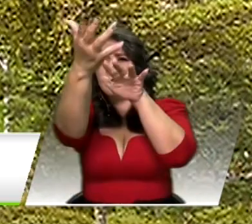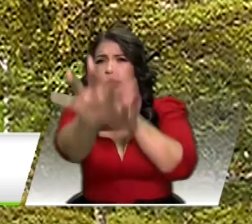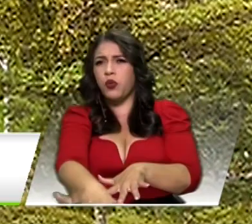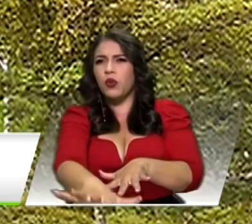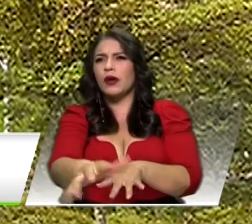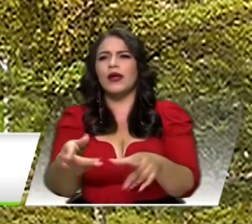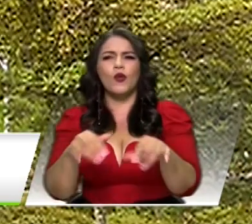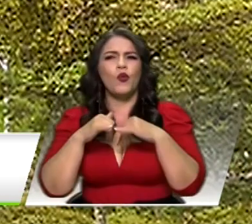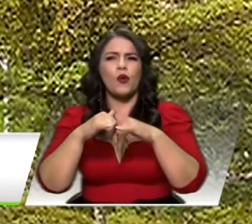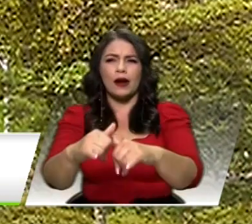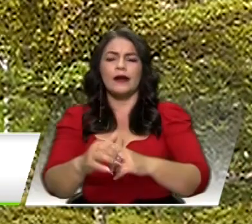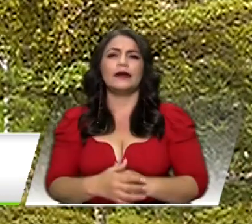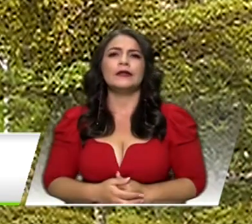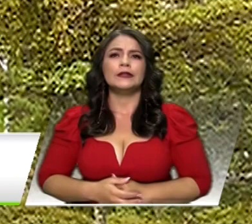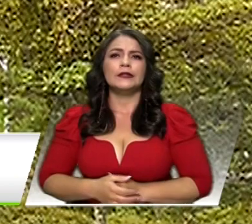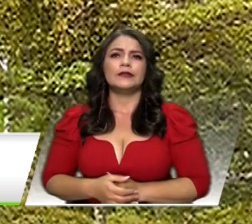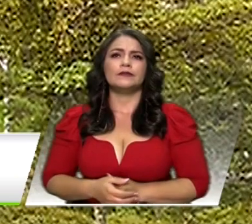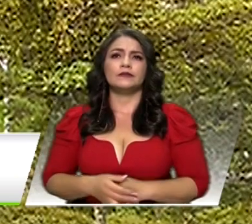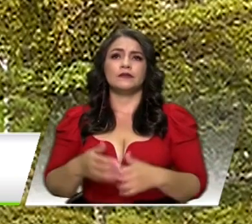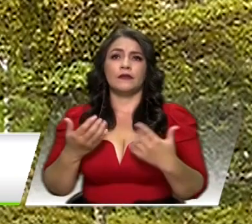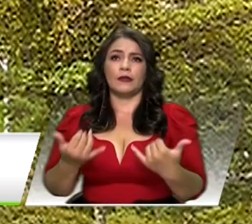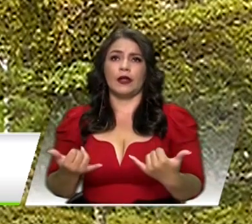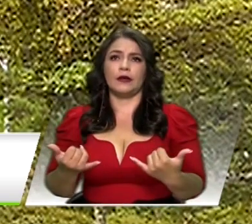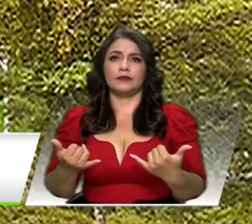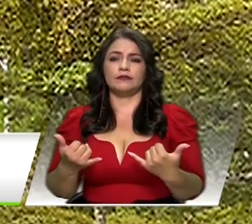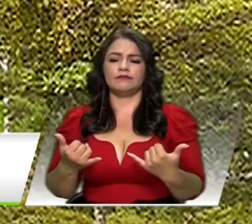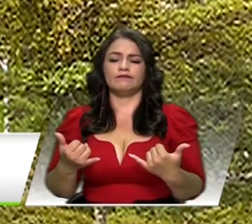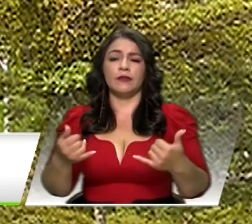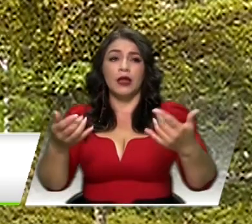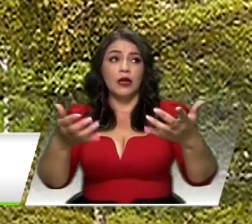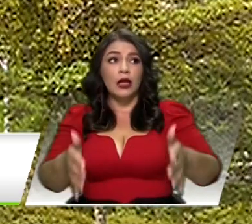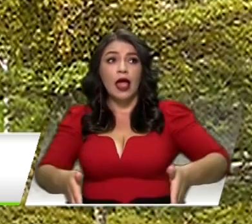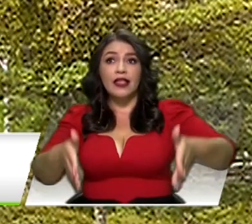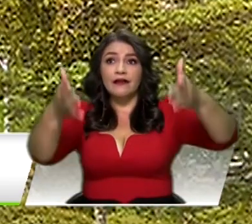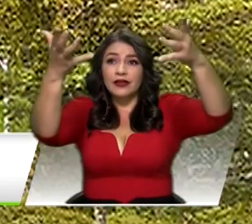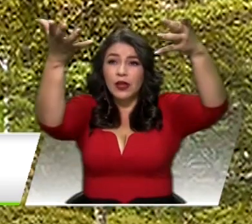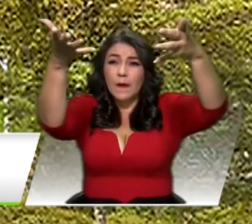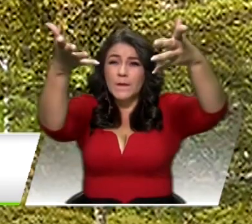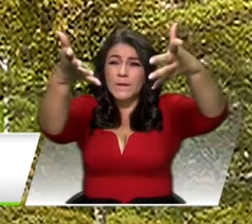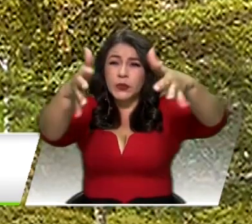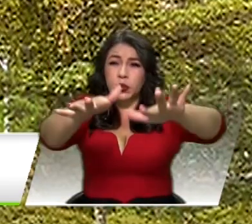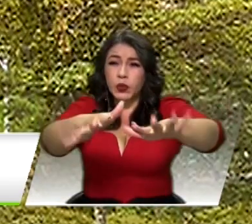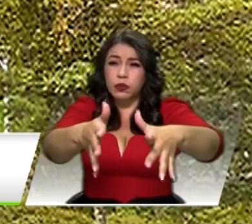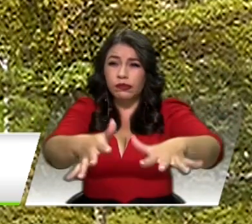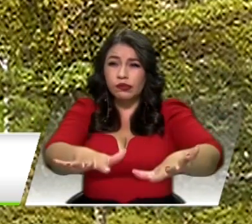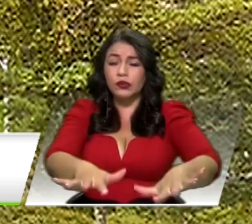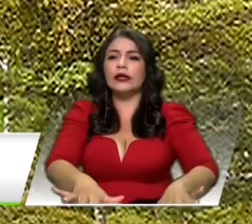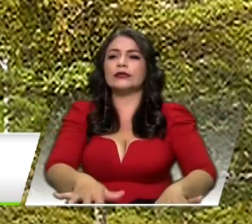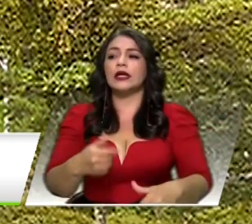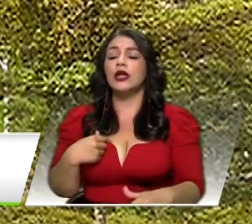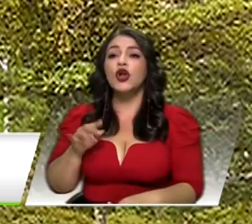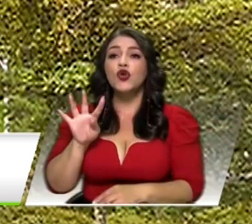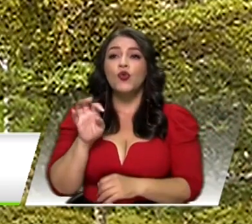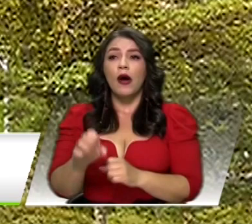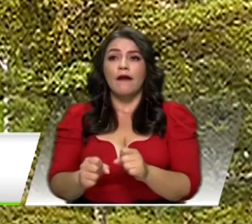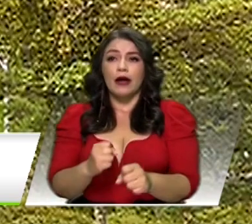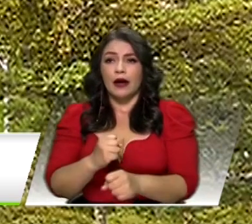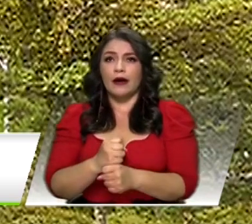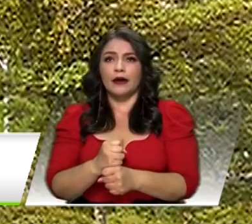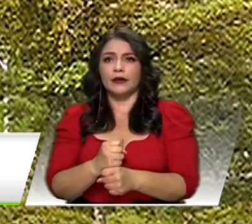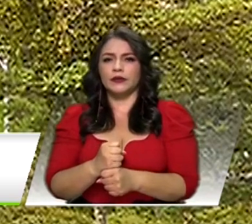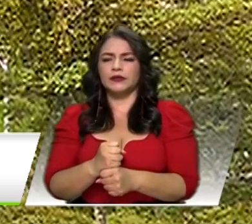después. Hoy cayeron en Medellín las ruinas del edificio Continental Towers, que por 9 años no volvió a